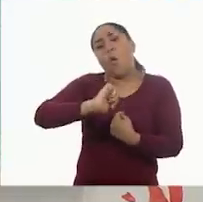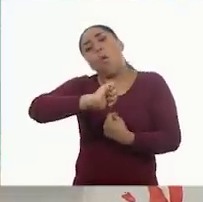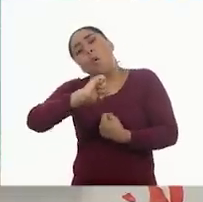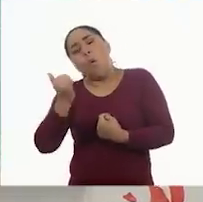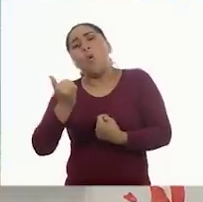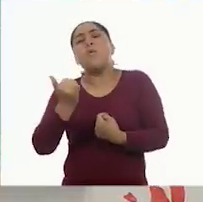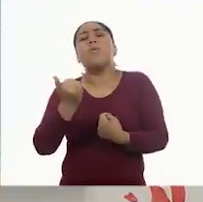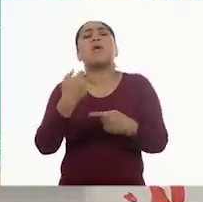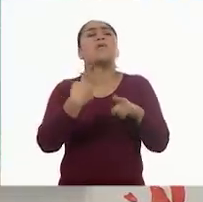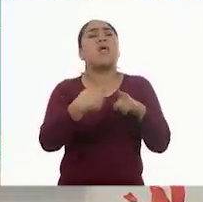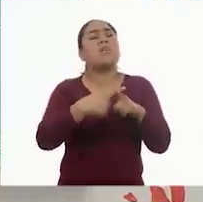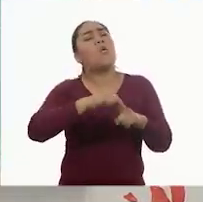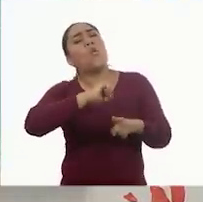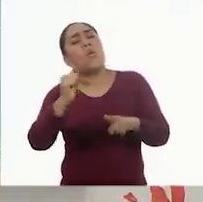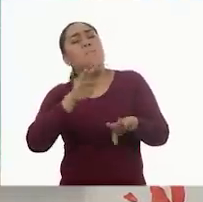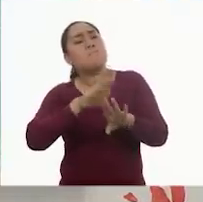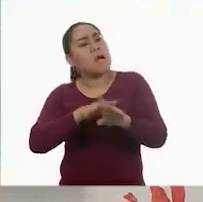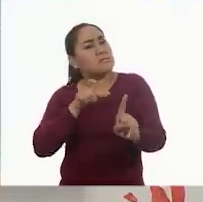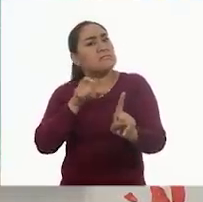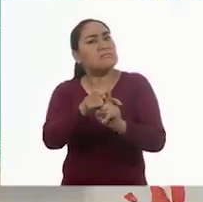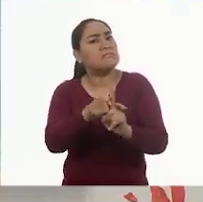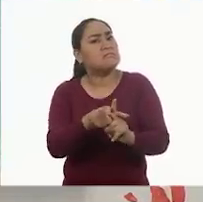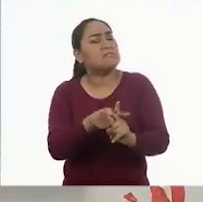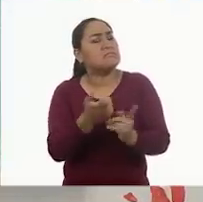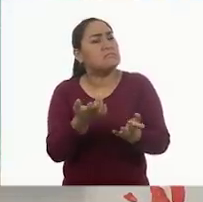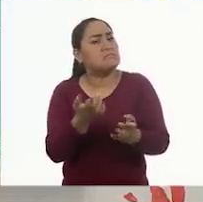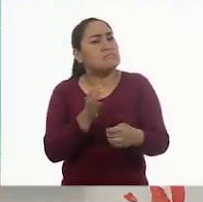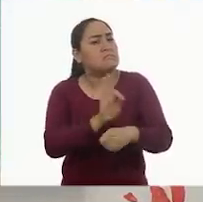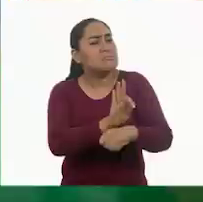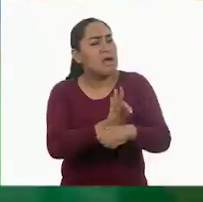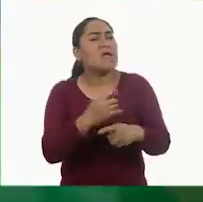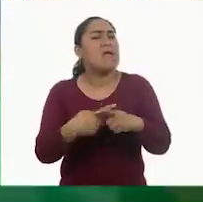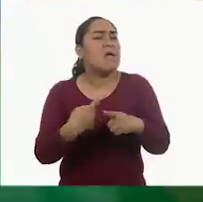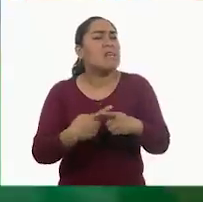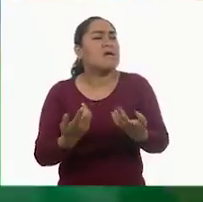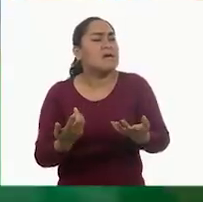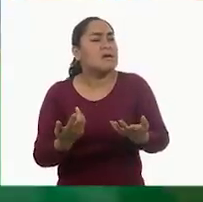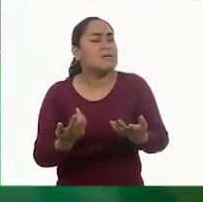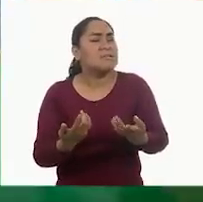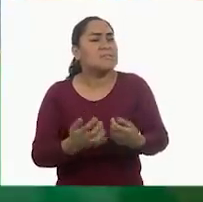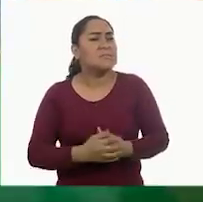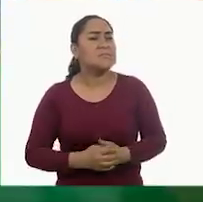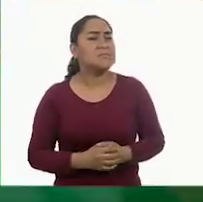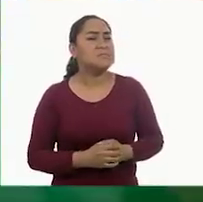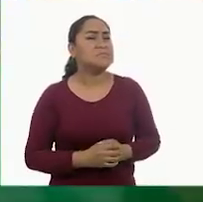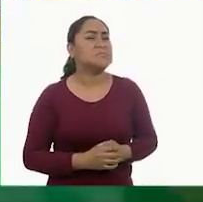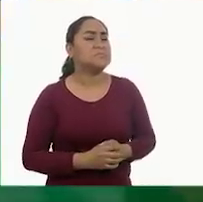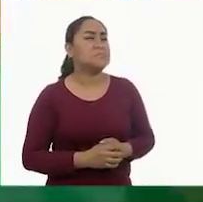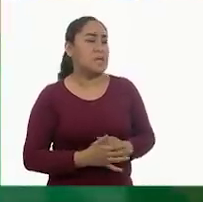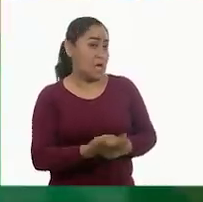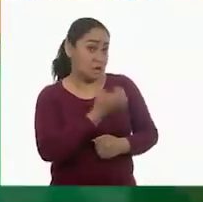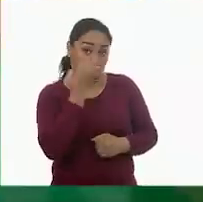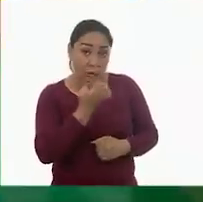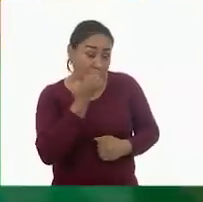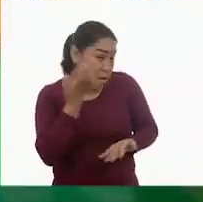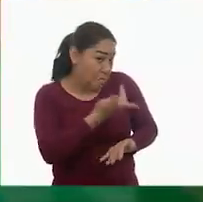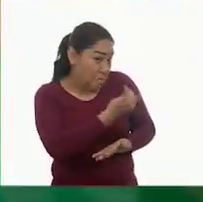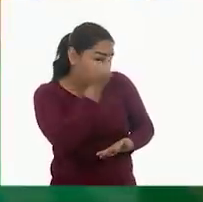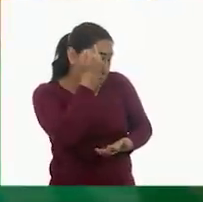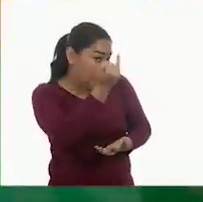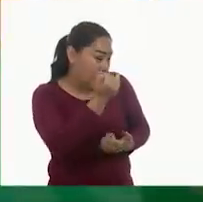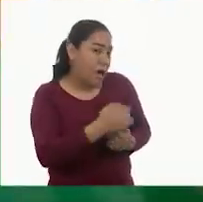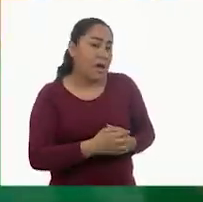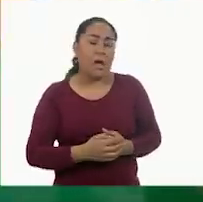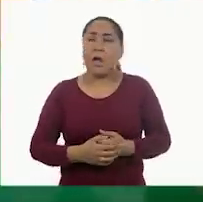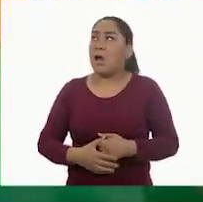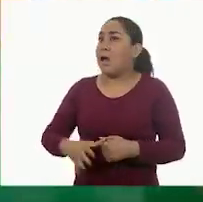otros espacios también nos protegen? Mm, ¿Qué, Los- qué les parece en la escuela? Los maestros. Por